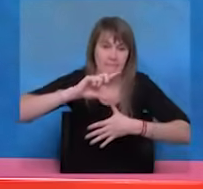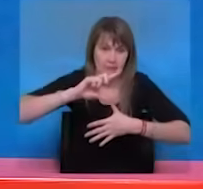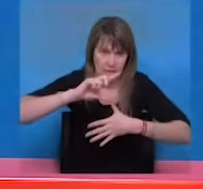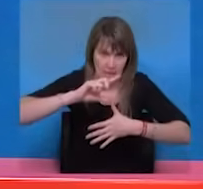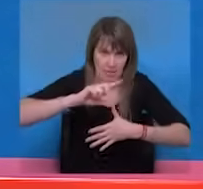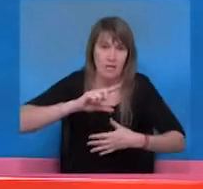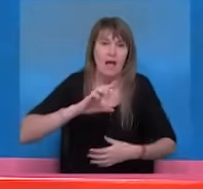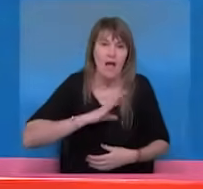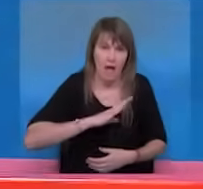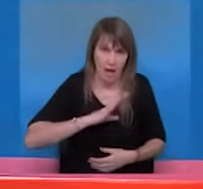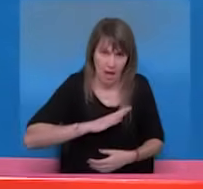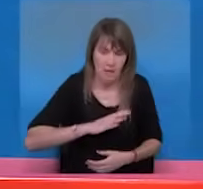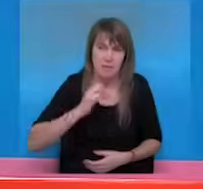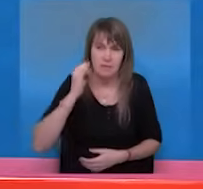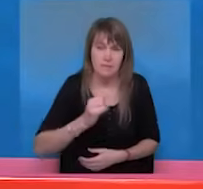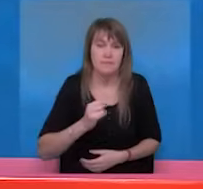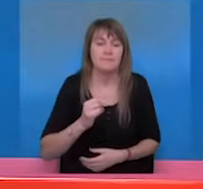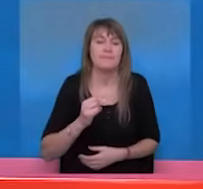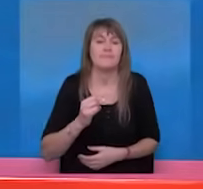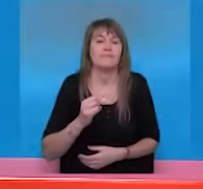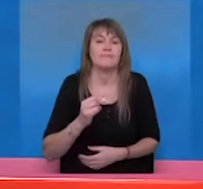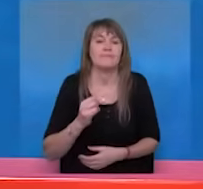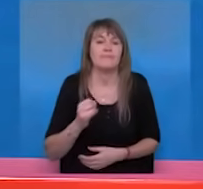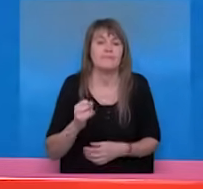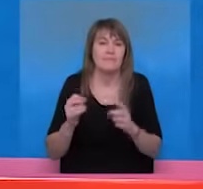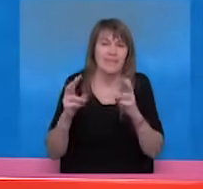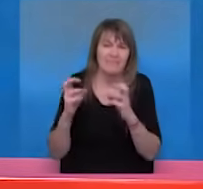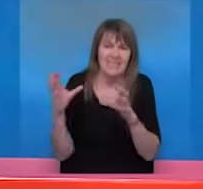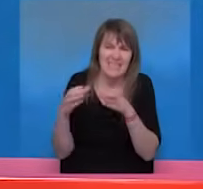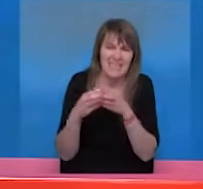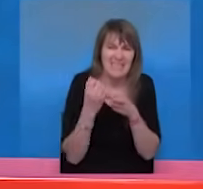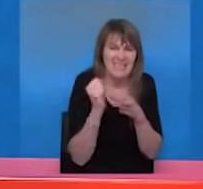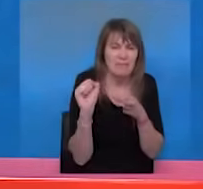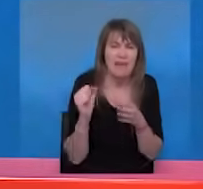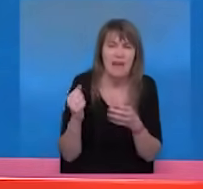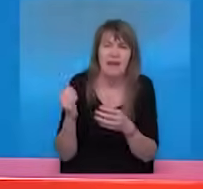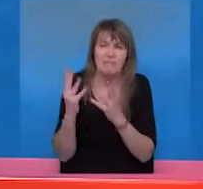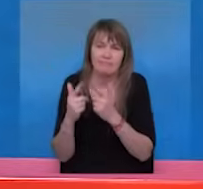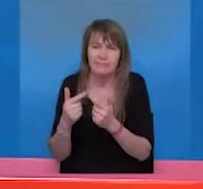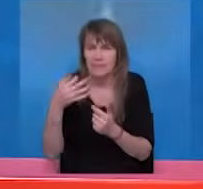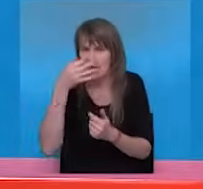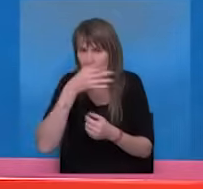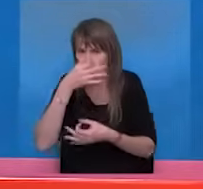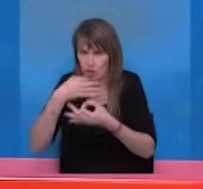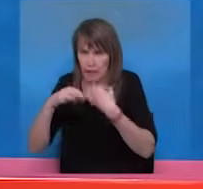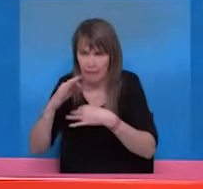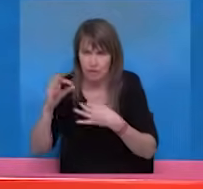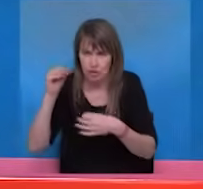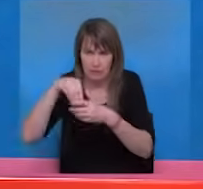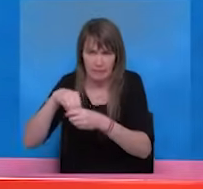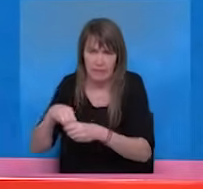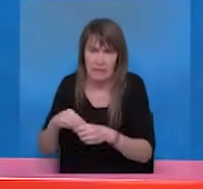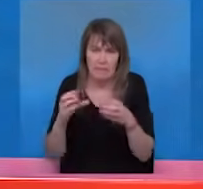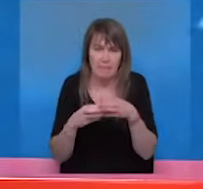casos que demuestren la injerencia del crimen organizado tráfico en las campañas electorales en los partidos